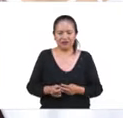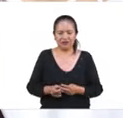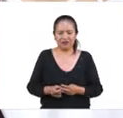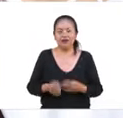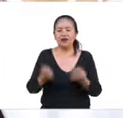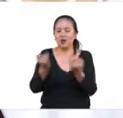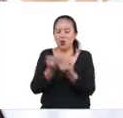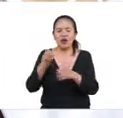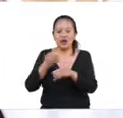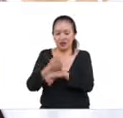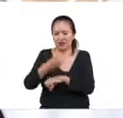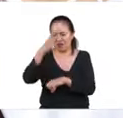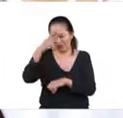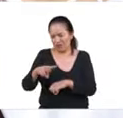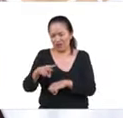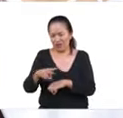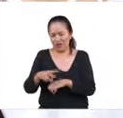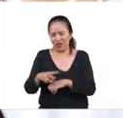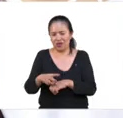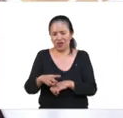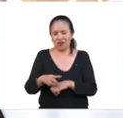también el Estado de México, que también